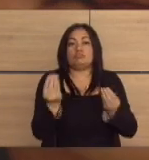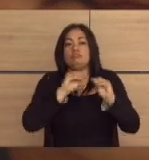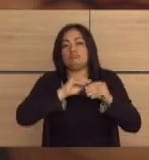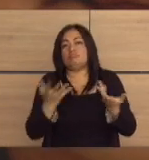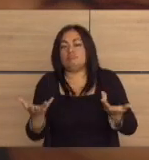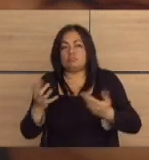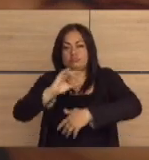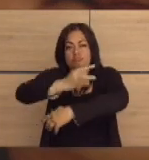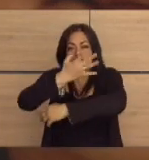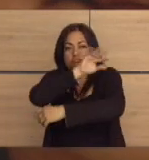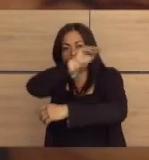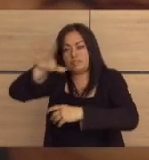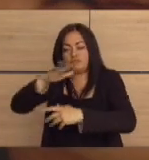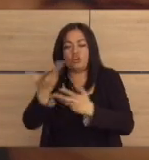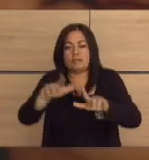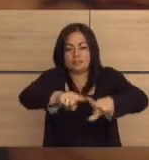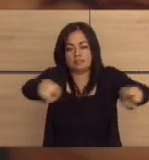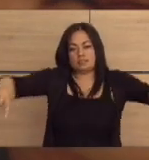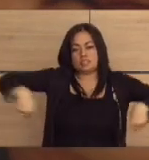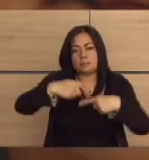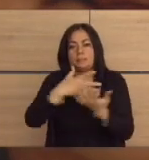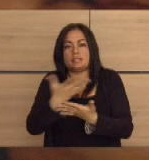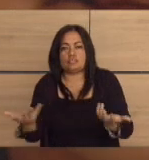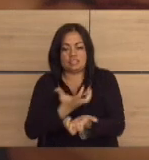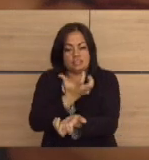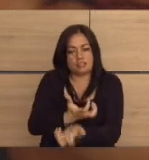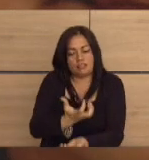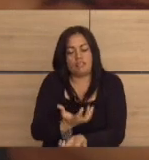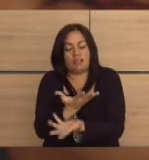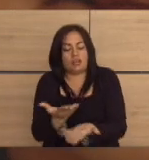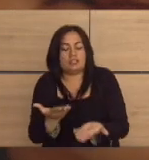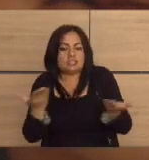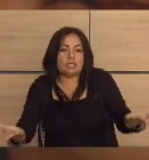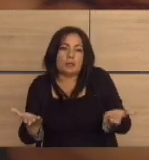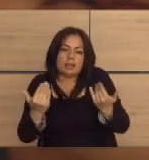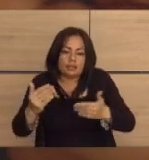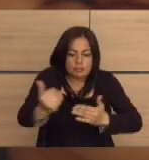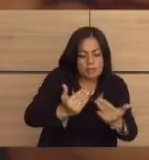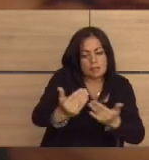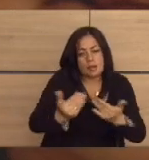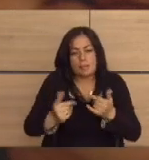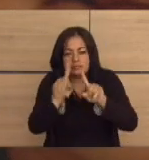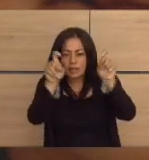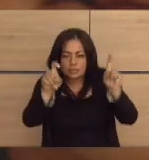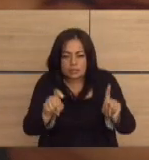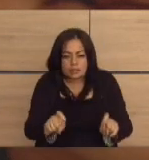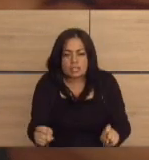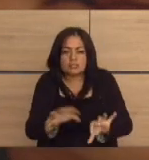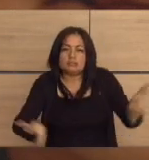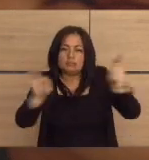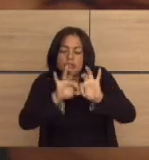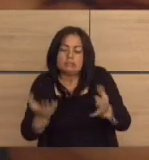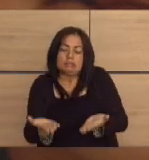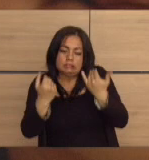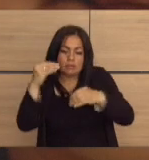medios tecnológicos y los espacios de creación científica para que podamos recoger muchos de los contenidos que hoy ya están listos